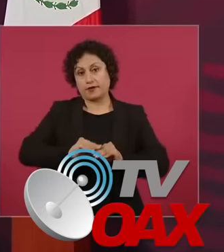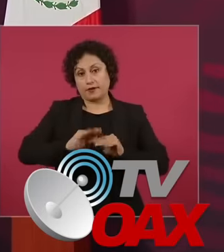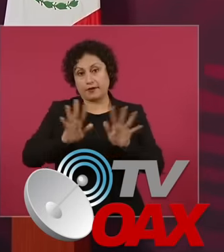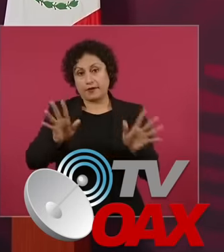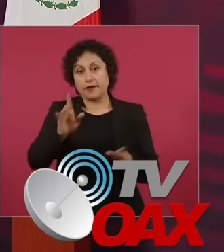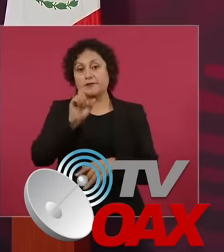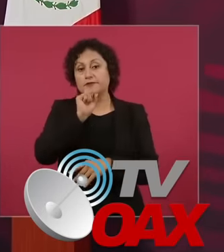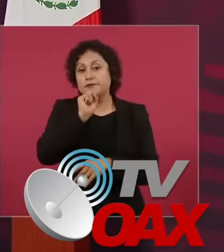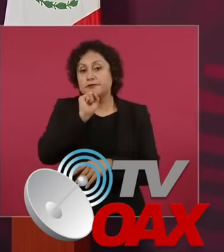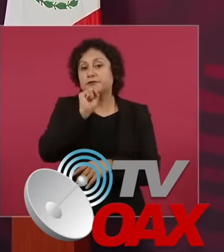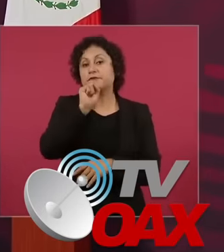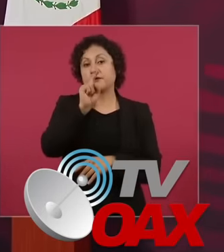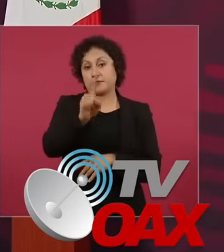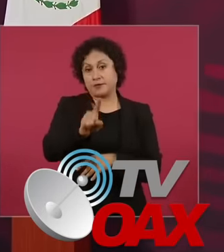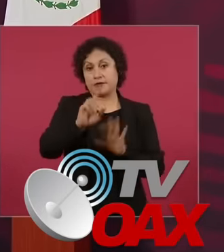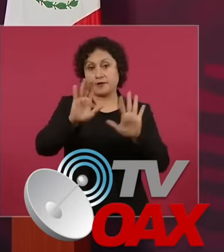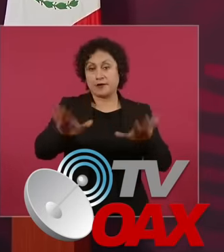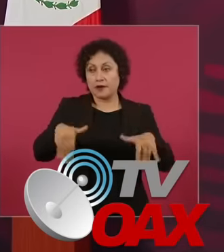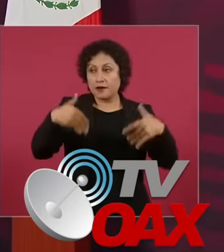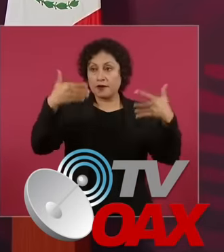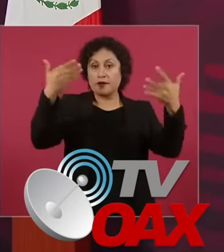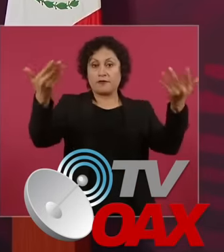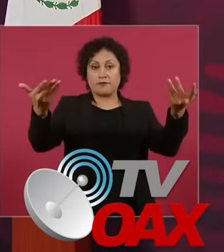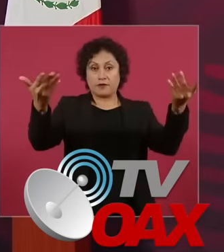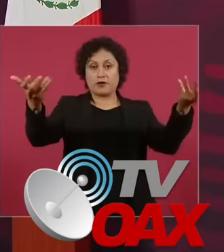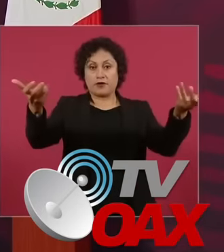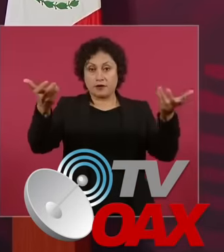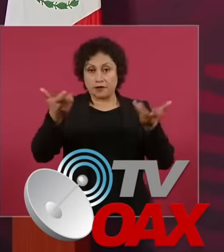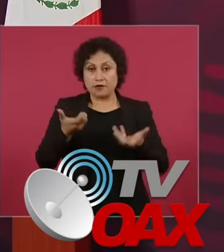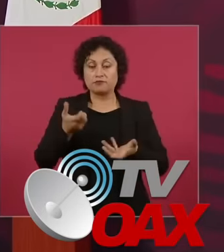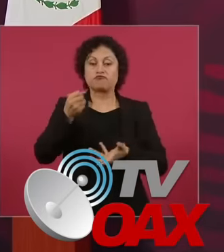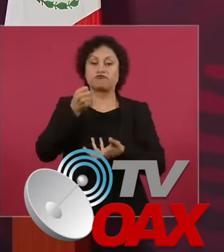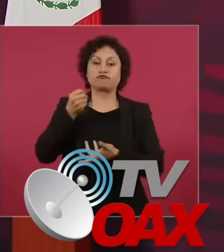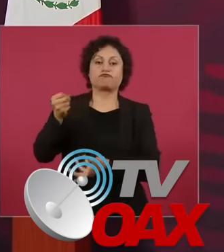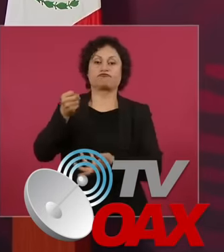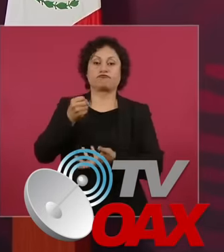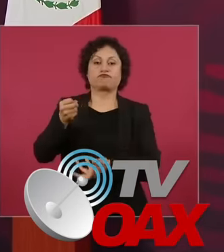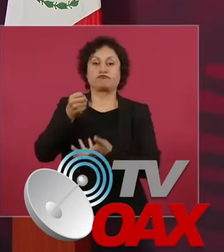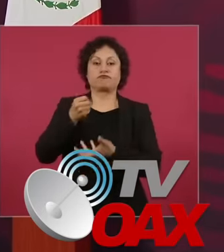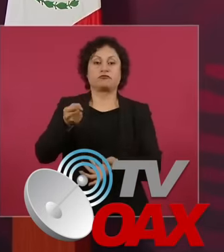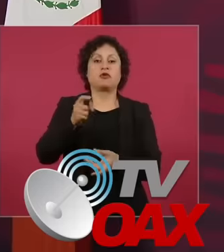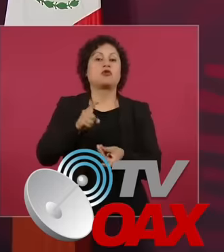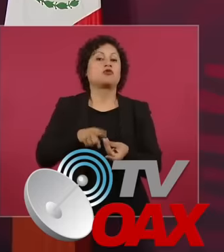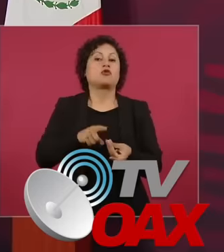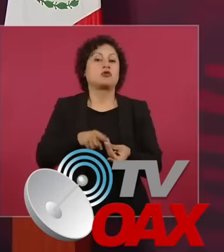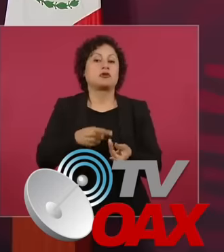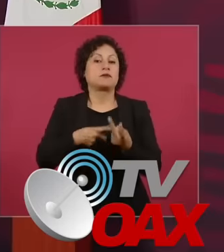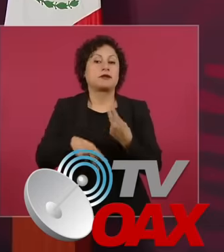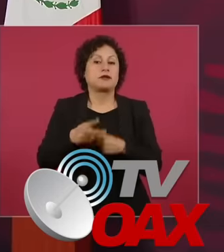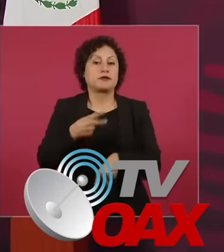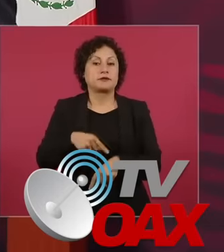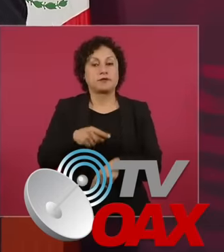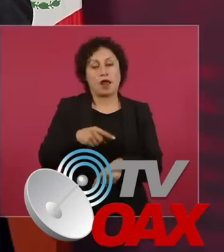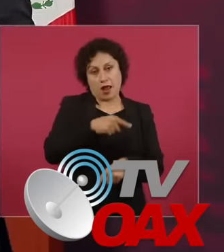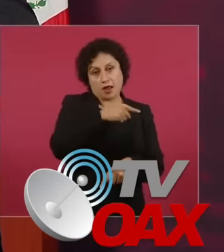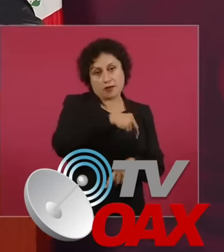llegando mucha inversión extranjera. ¿Y a dónde llega la inversión extranjera más? Llega al norte, llega al